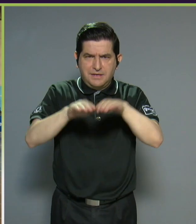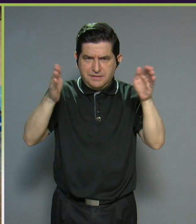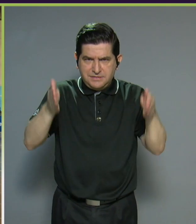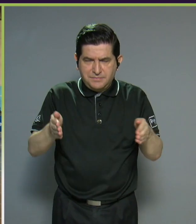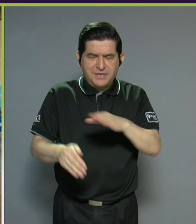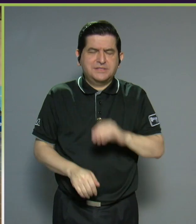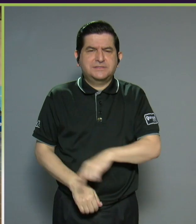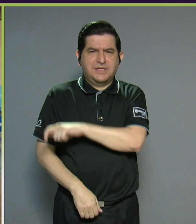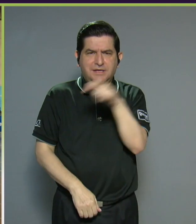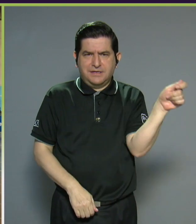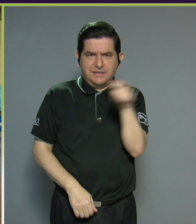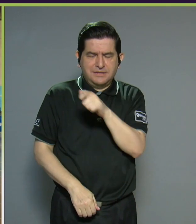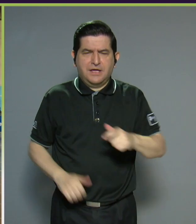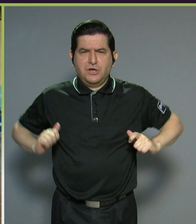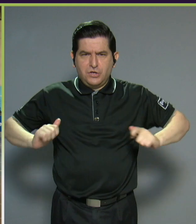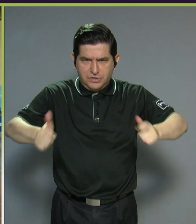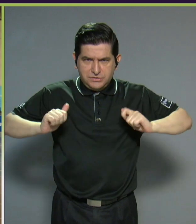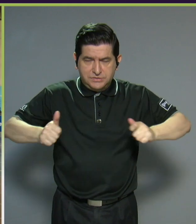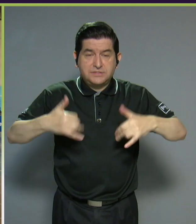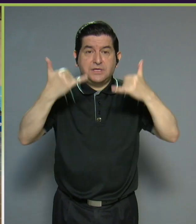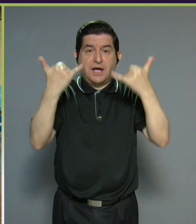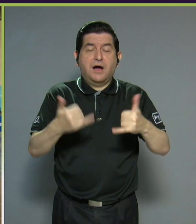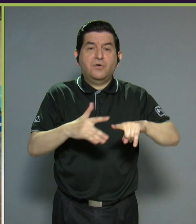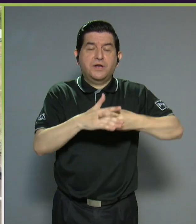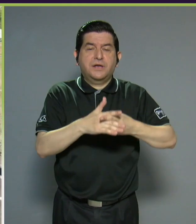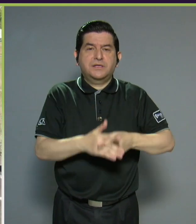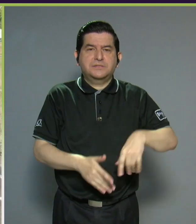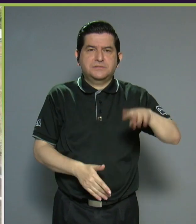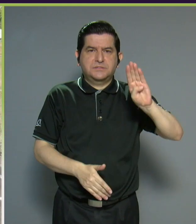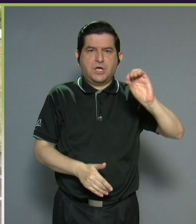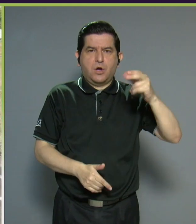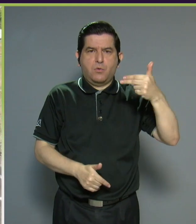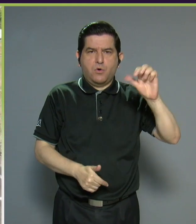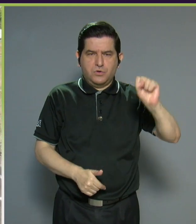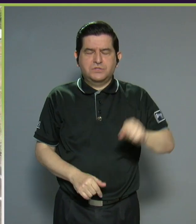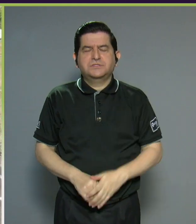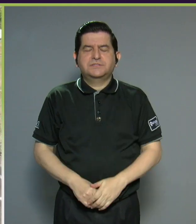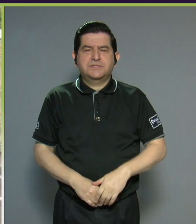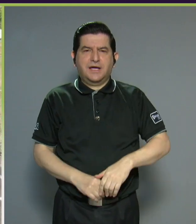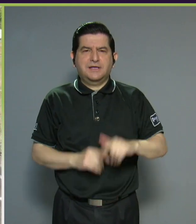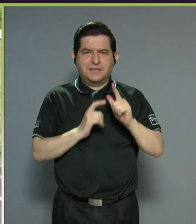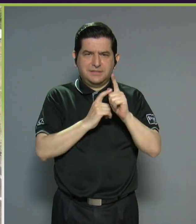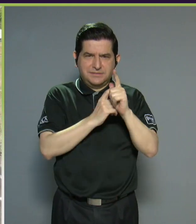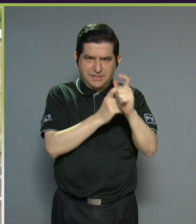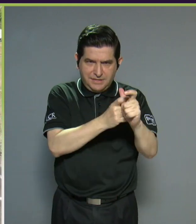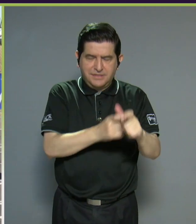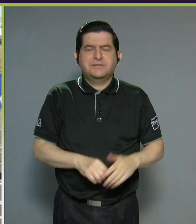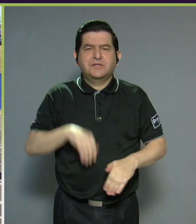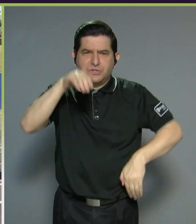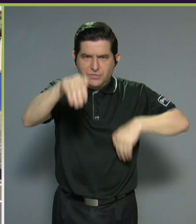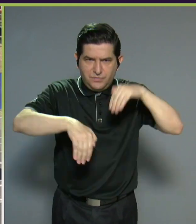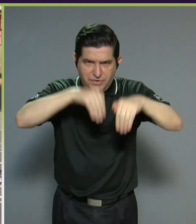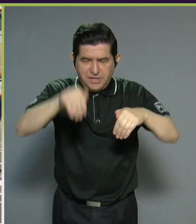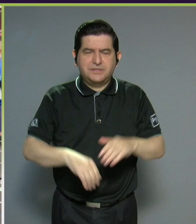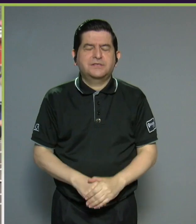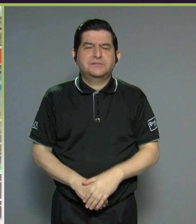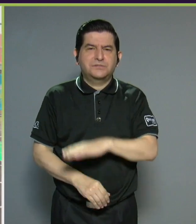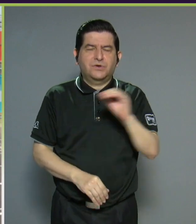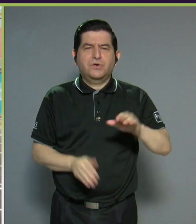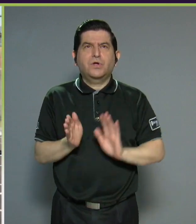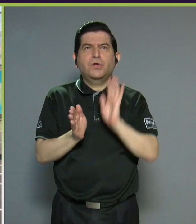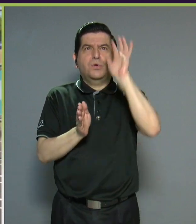en silla de ruedas y bueno, en esta ocasión hace el debut bochas para atletismo, para natación y baloncesto en silla de ruedas. Deportes que bueno,